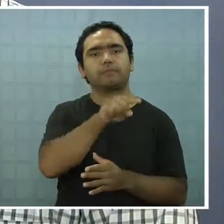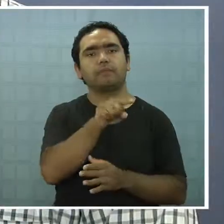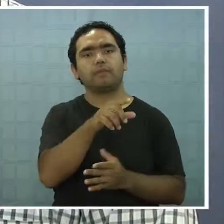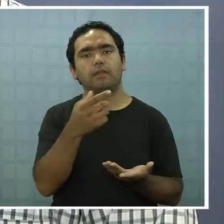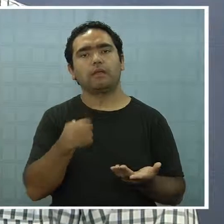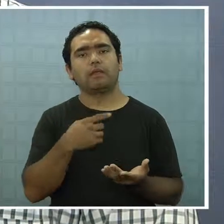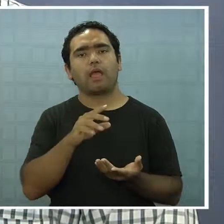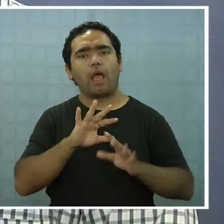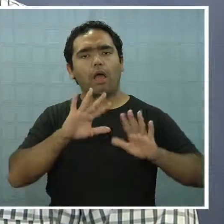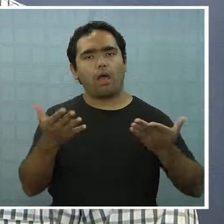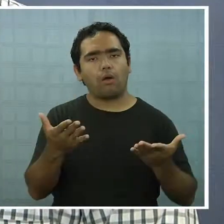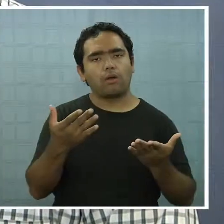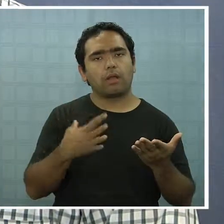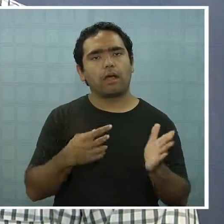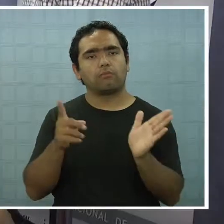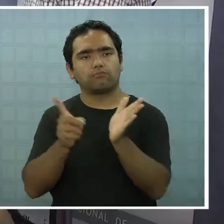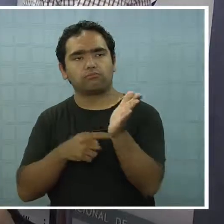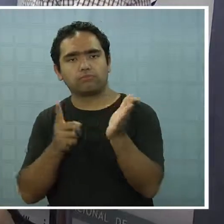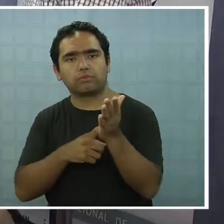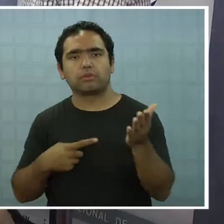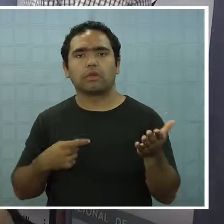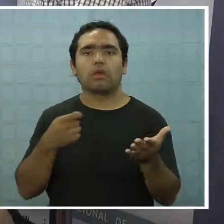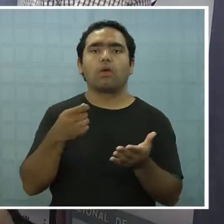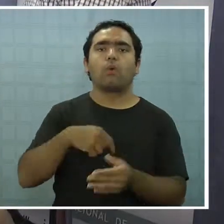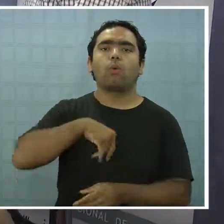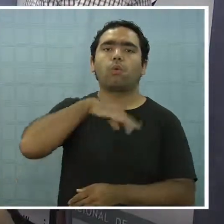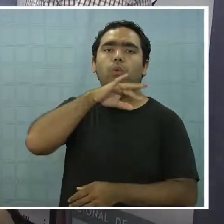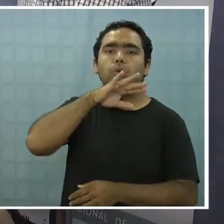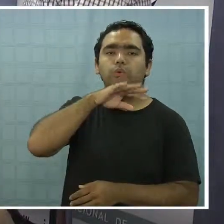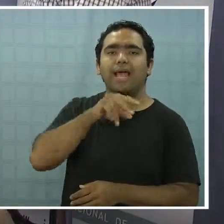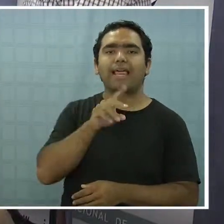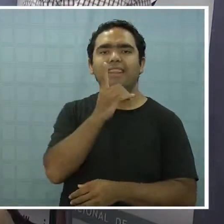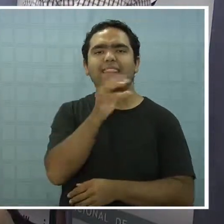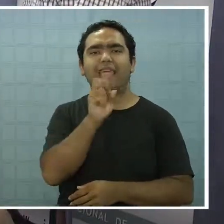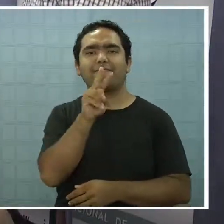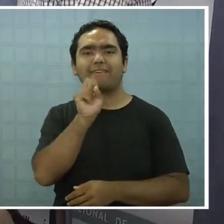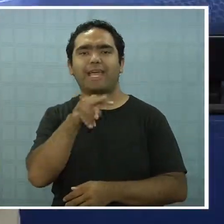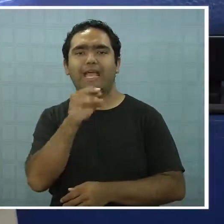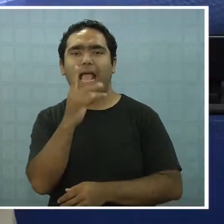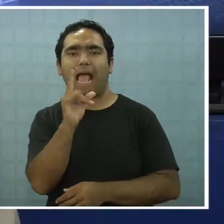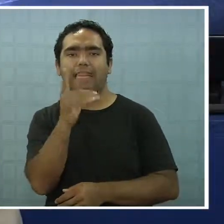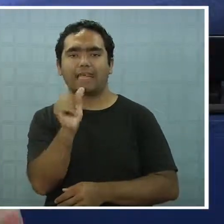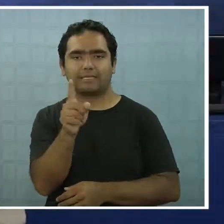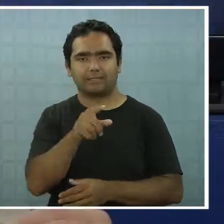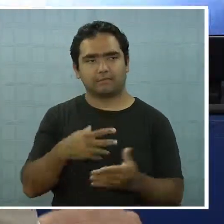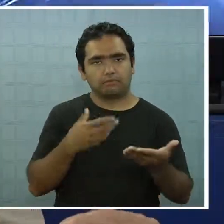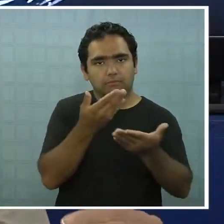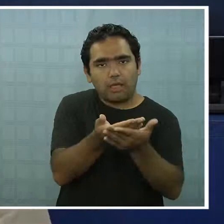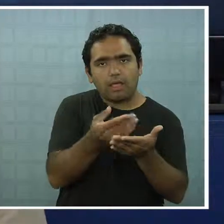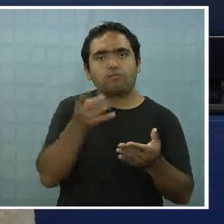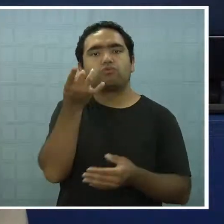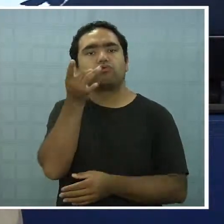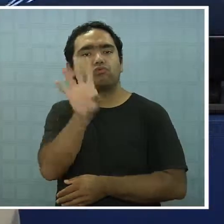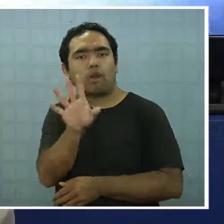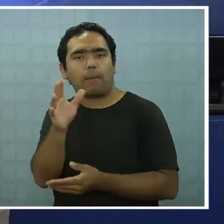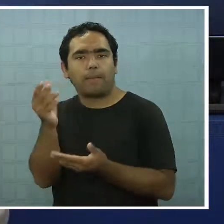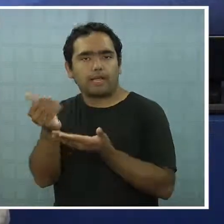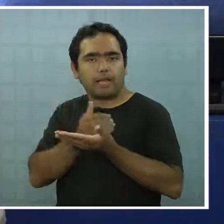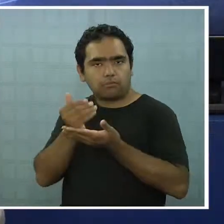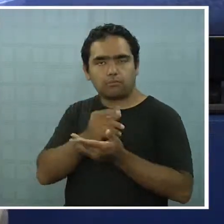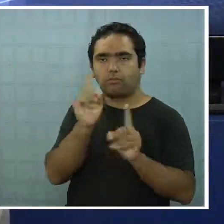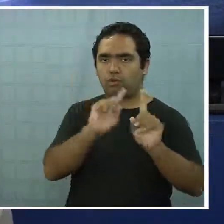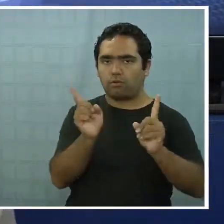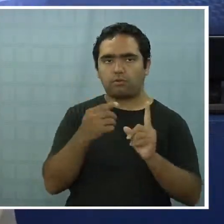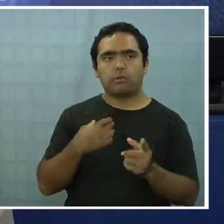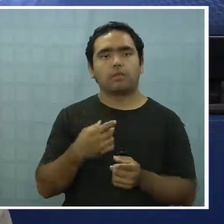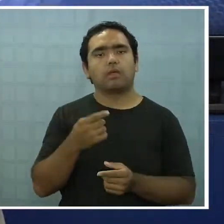se tributará realmente por las utilidades devengadas y no solamente retiradas, que se estaban aposando ahí pero no pagaban